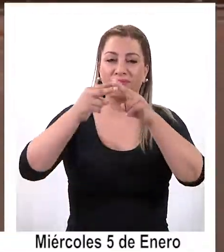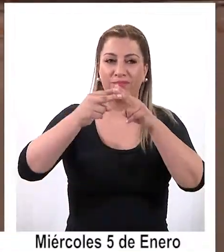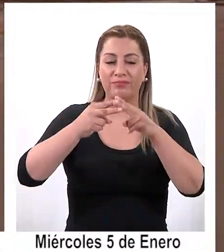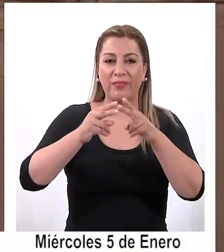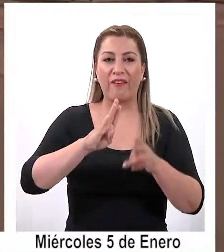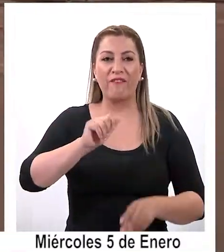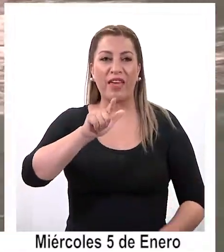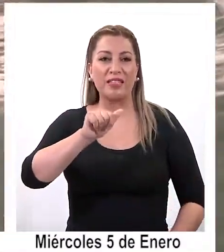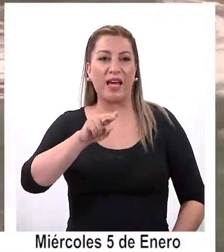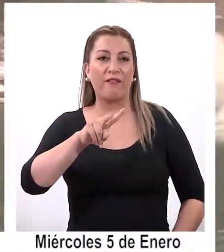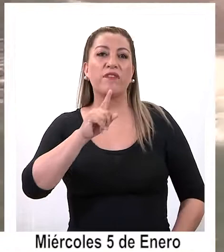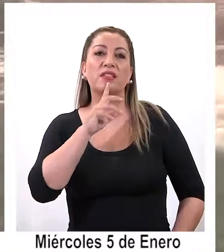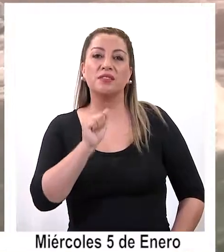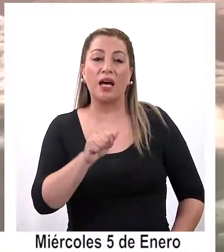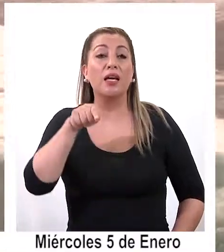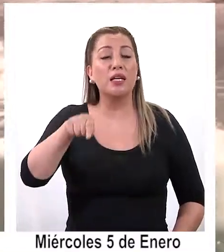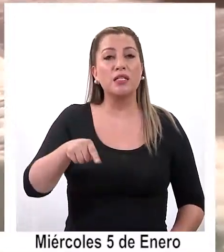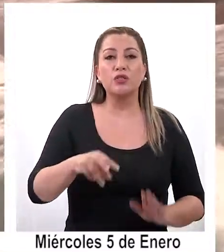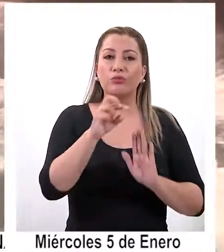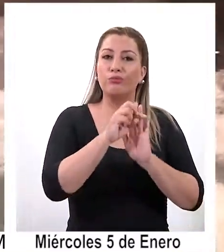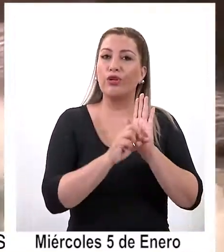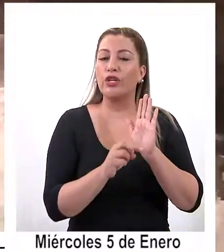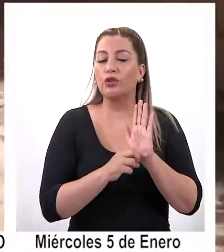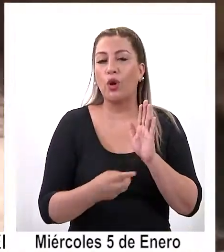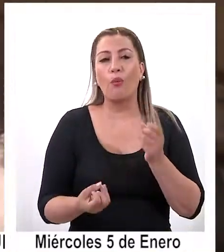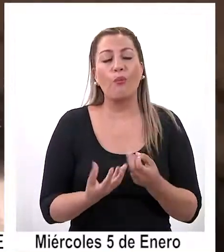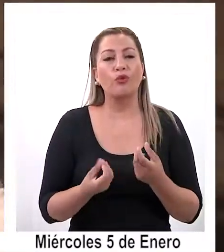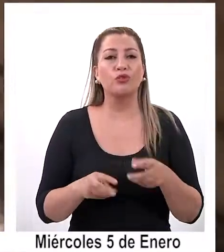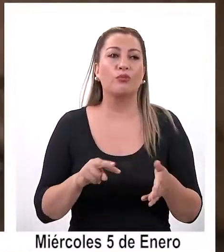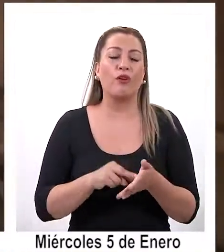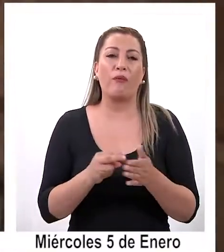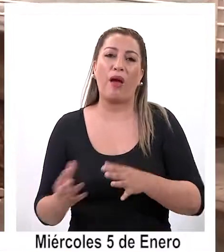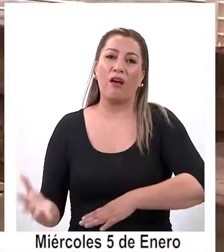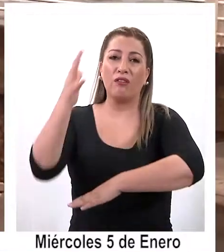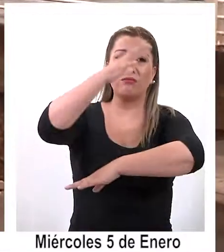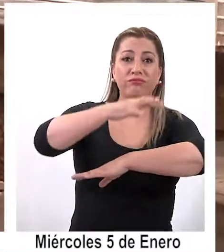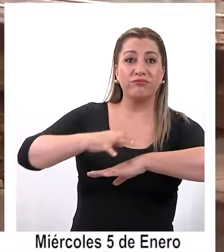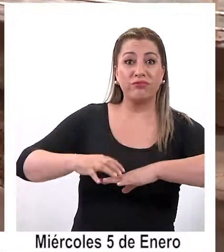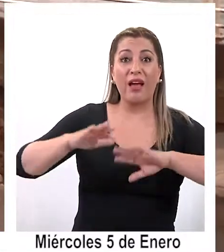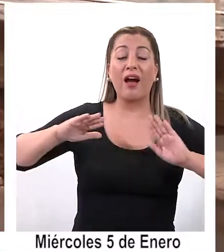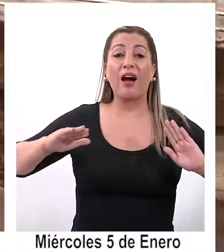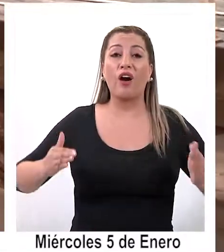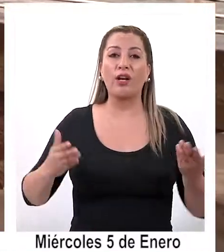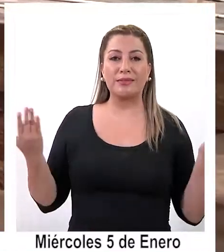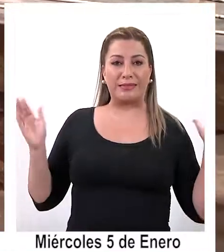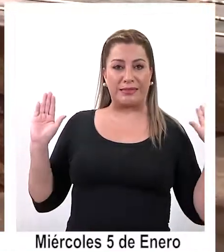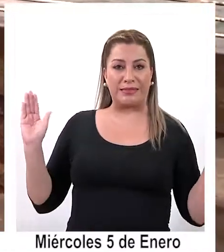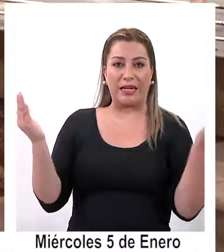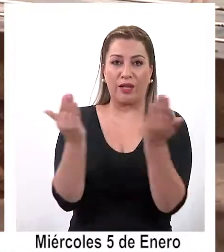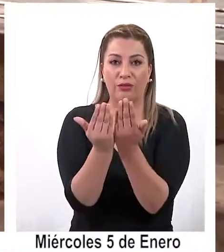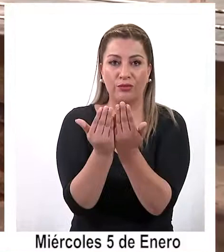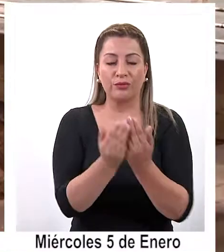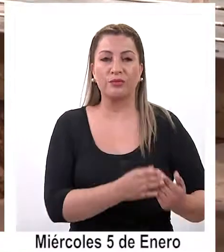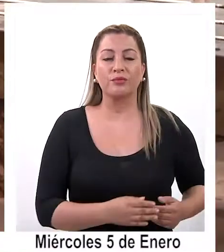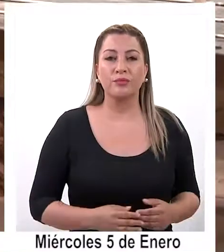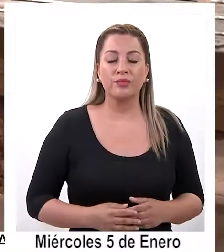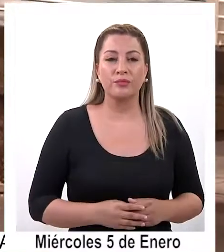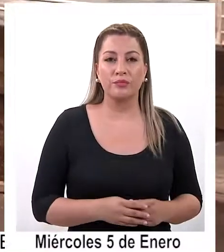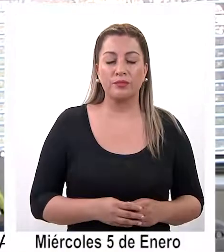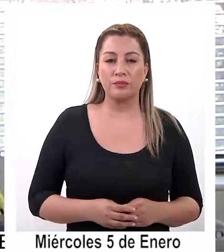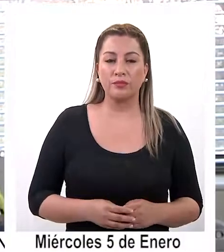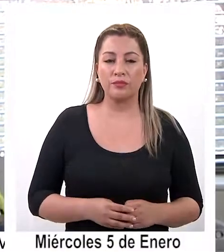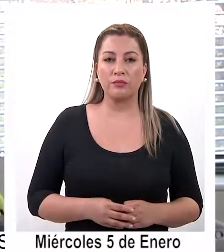Paseo Bellavista, proyecto que ha sido afectado por las marejadas y que hoy permanece cerrado. Estamos